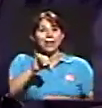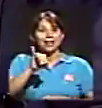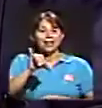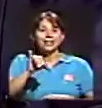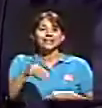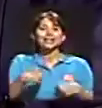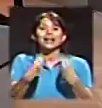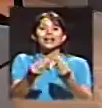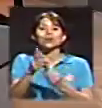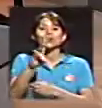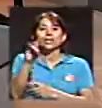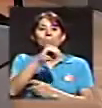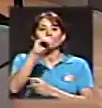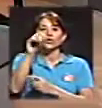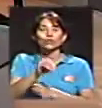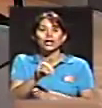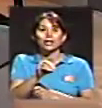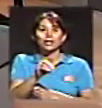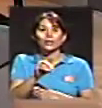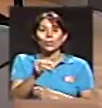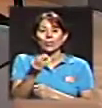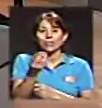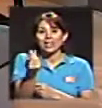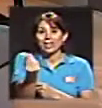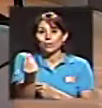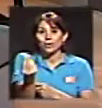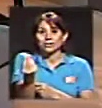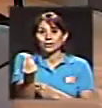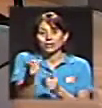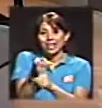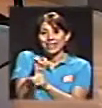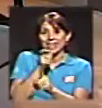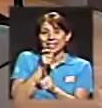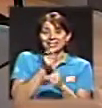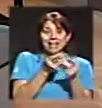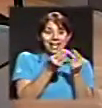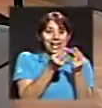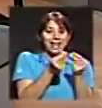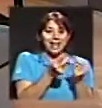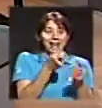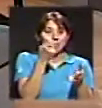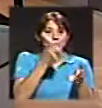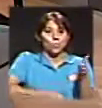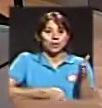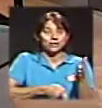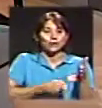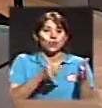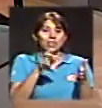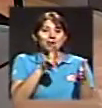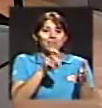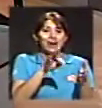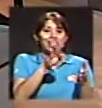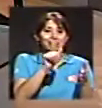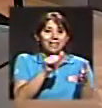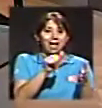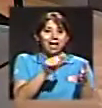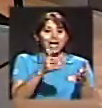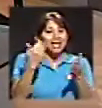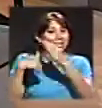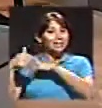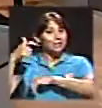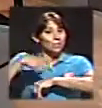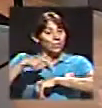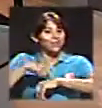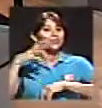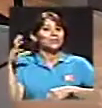ingresos provenientes del impuesto de renta. En el momento en que se hizo eso, ya el impuesto de renta estaba